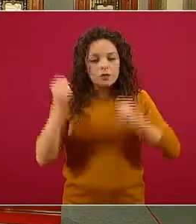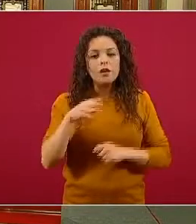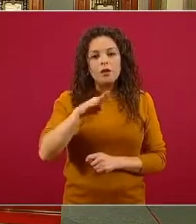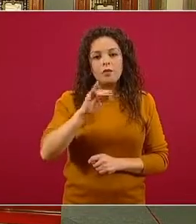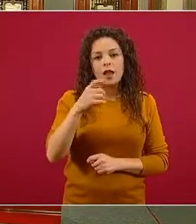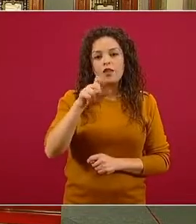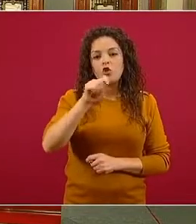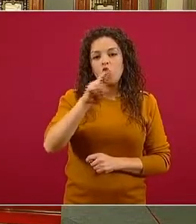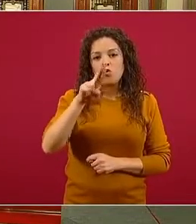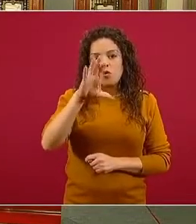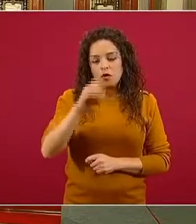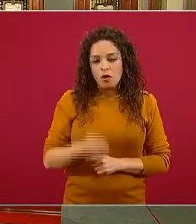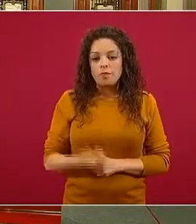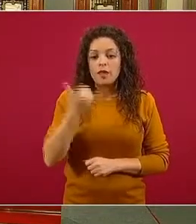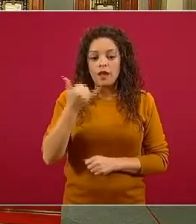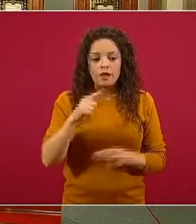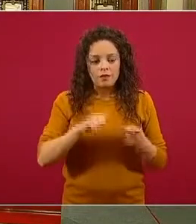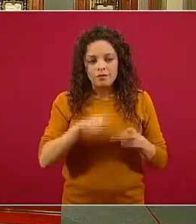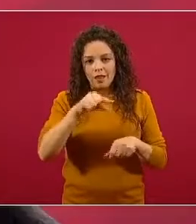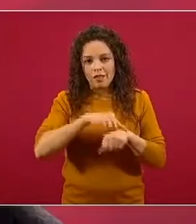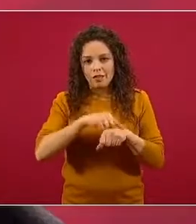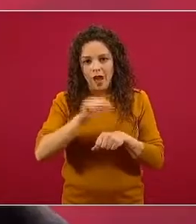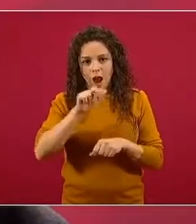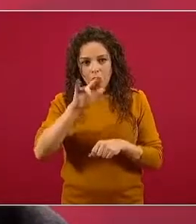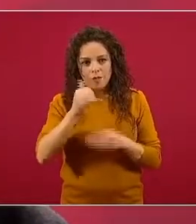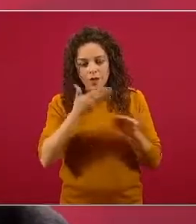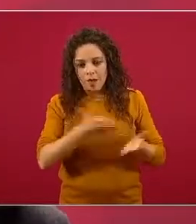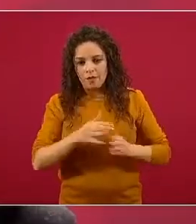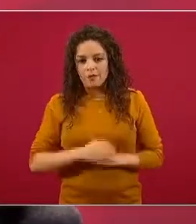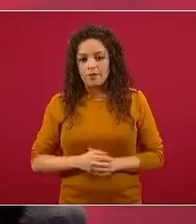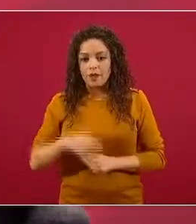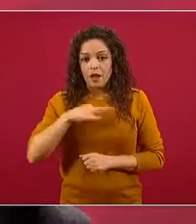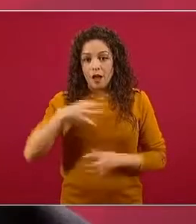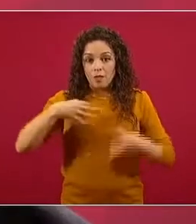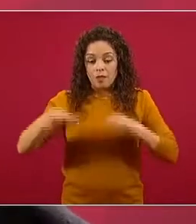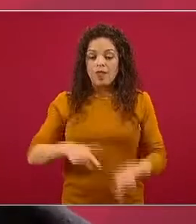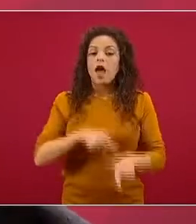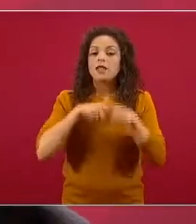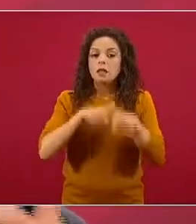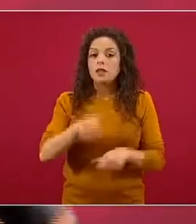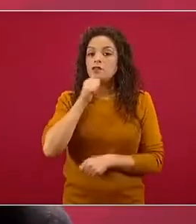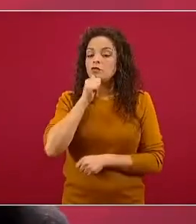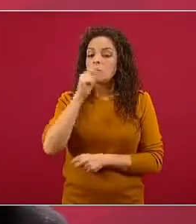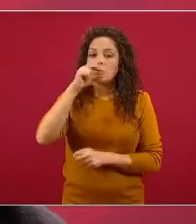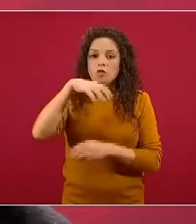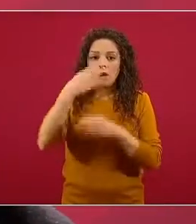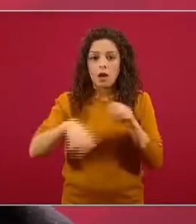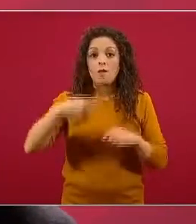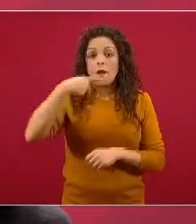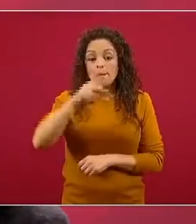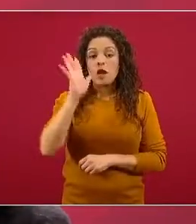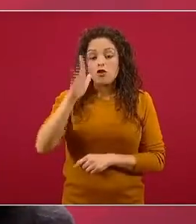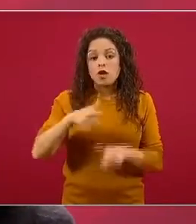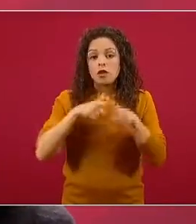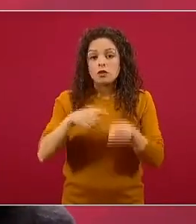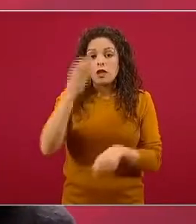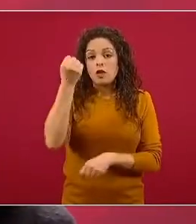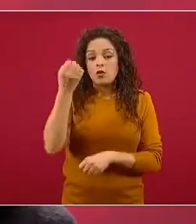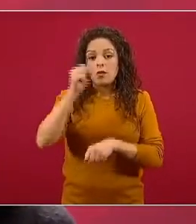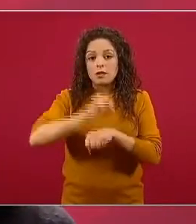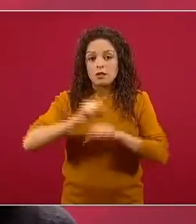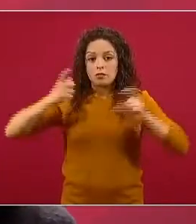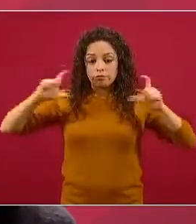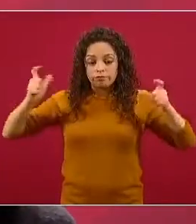al doctor Alomía, a todas y todos ustedes. La epidemia sigue, no se ha acabado, 9 semanas en descenso. Importantísimo mantener las medidas